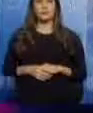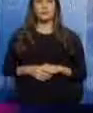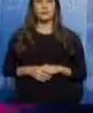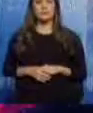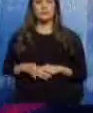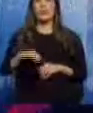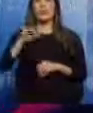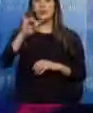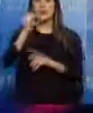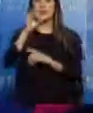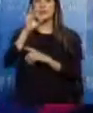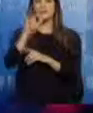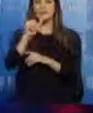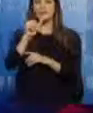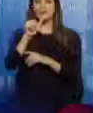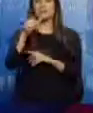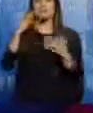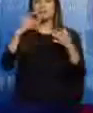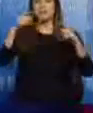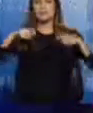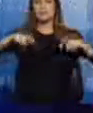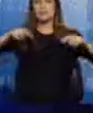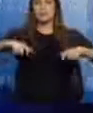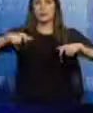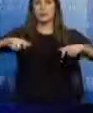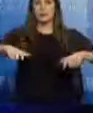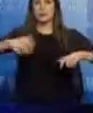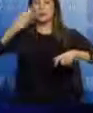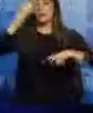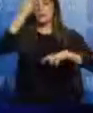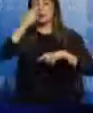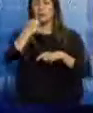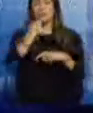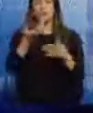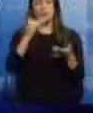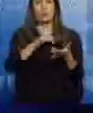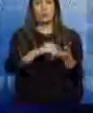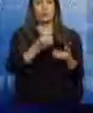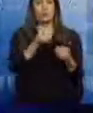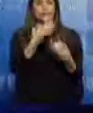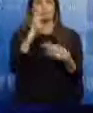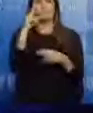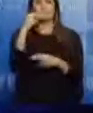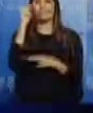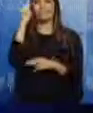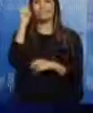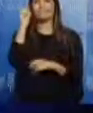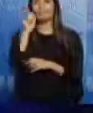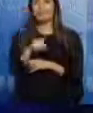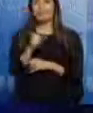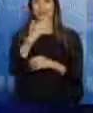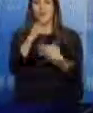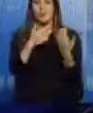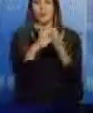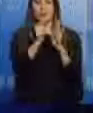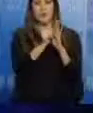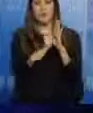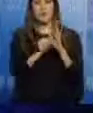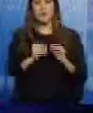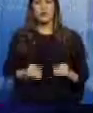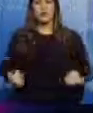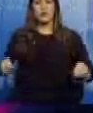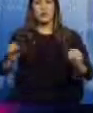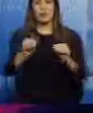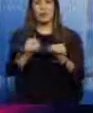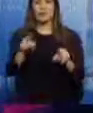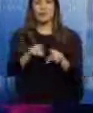Asunto ISFA Samanes. La Contraloría, al igual que la Procuraduría, volvió a darnos absolutamente la razón. Detalla cómo se vendieron tierras agrícolas